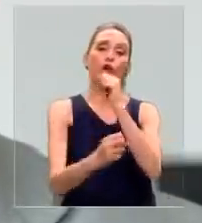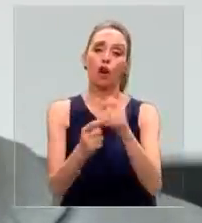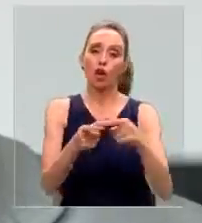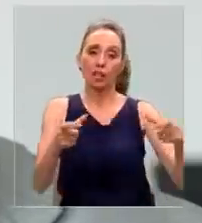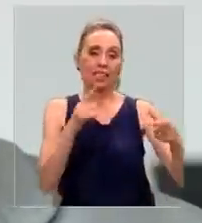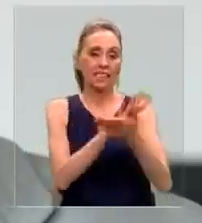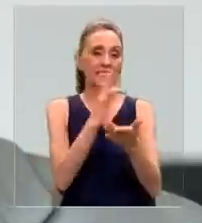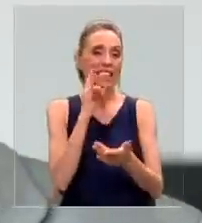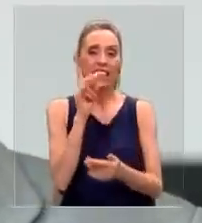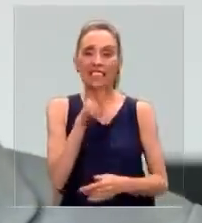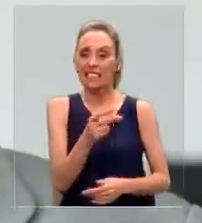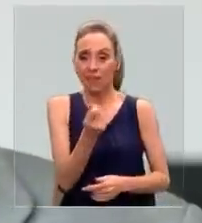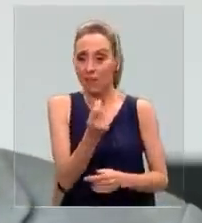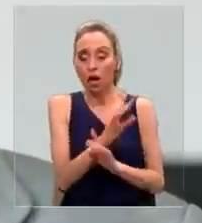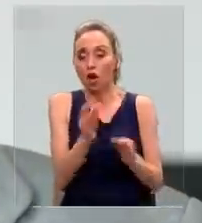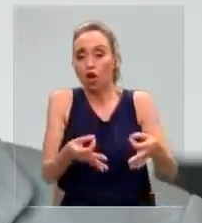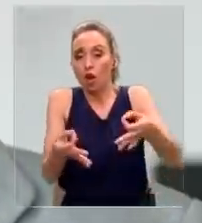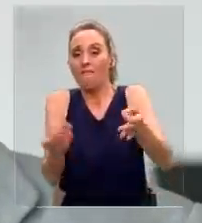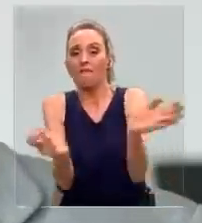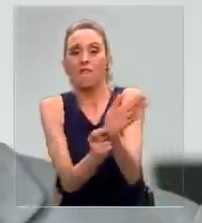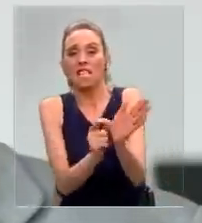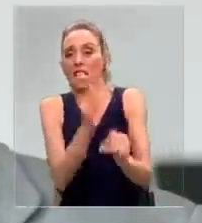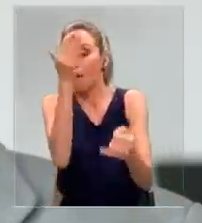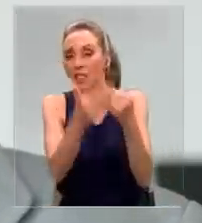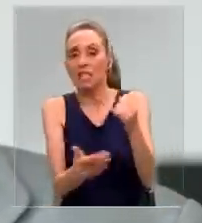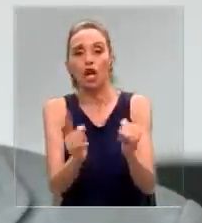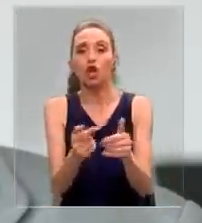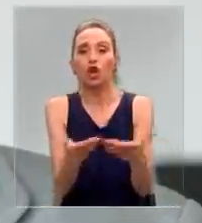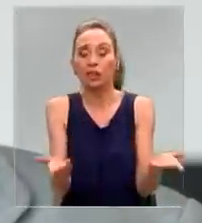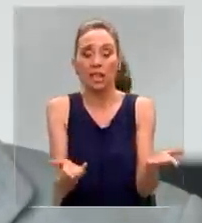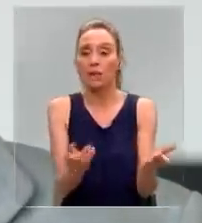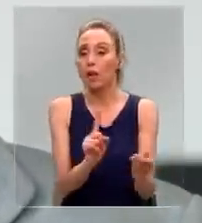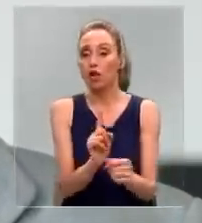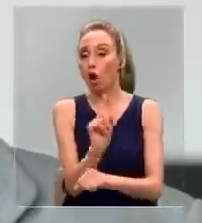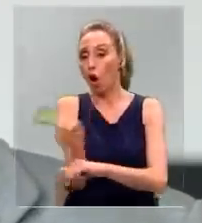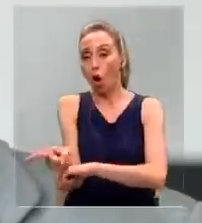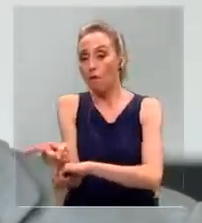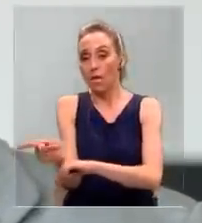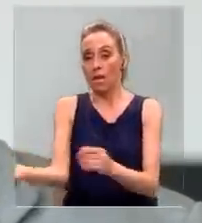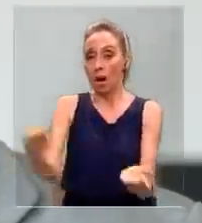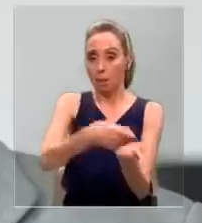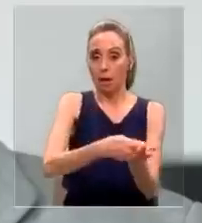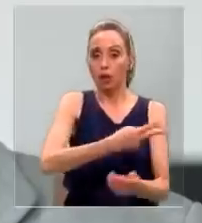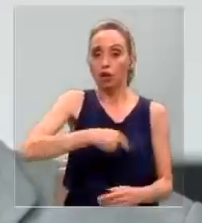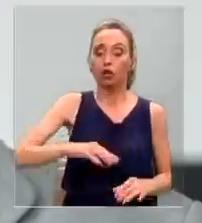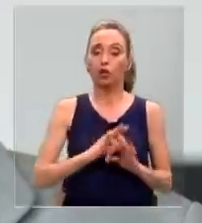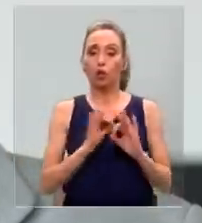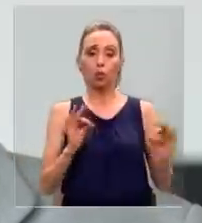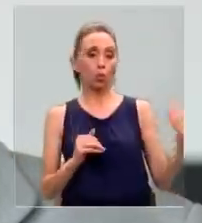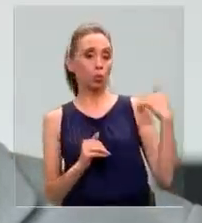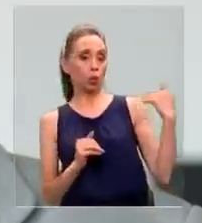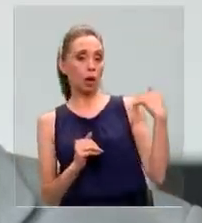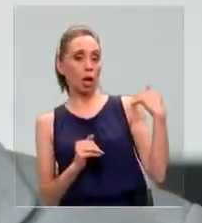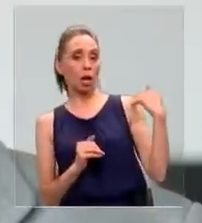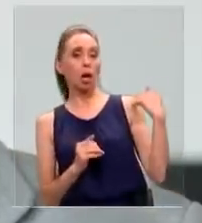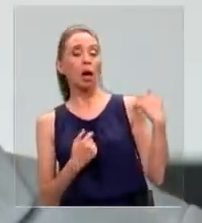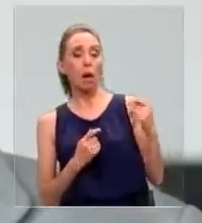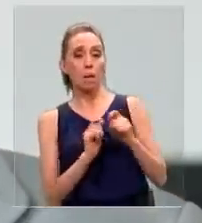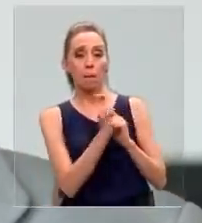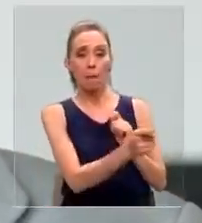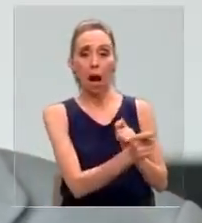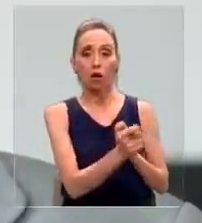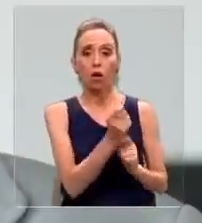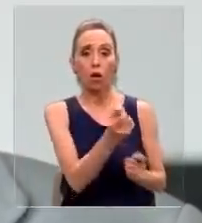no tienen ni un valor comercial, no generan ninguna obligación, cuando nosotros nunca fuimos emplazados ni requeridos de pago,